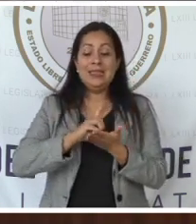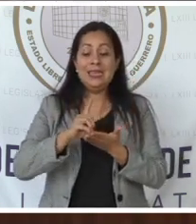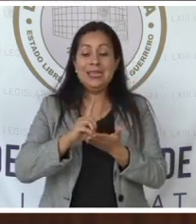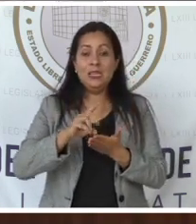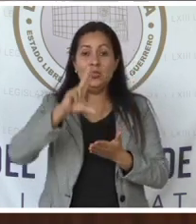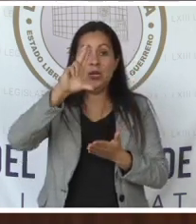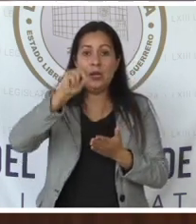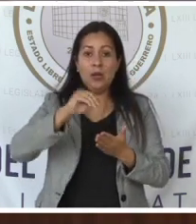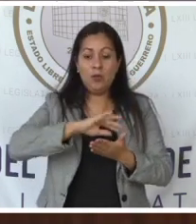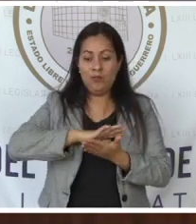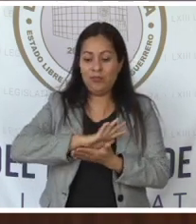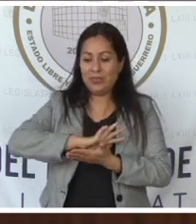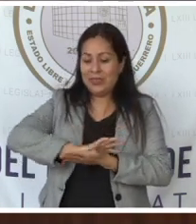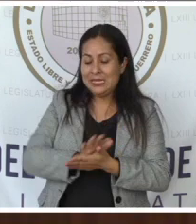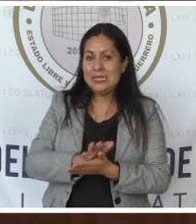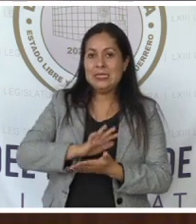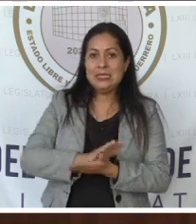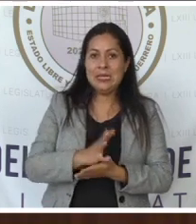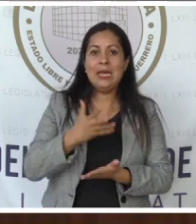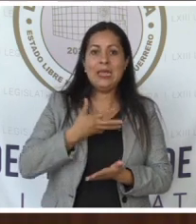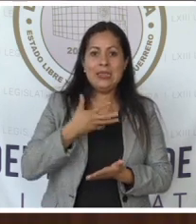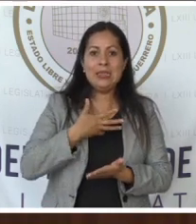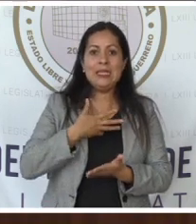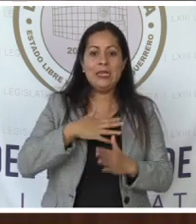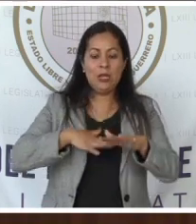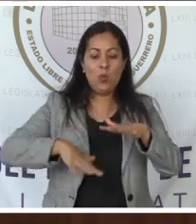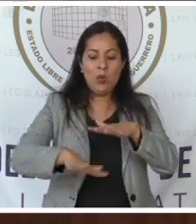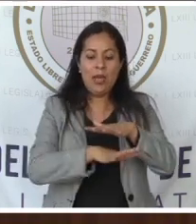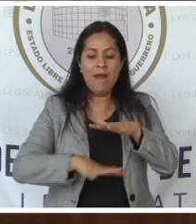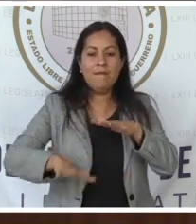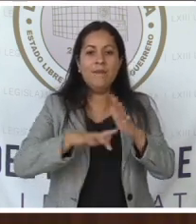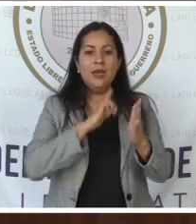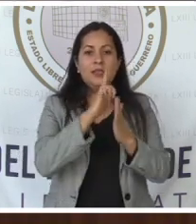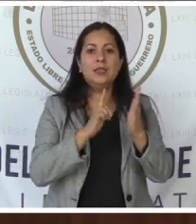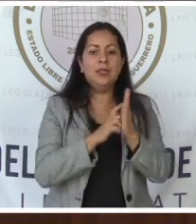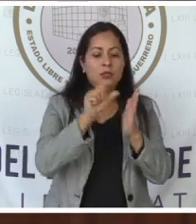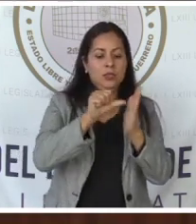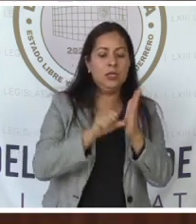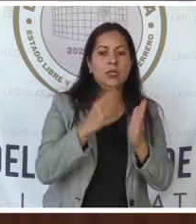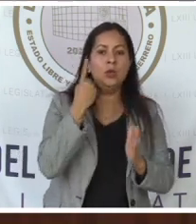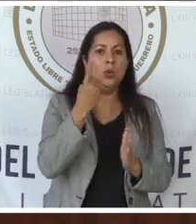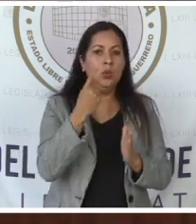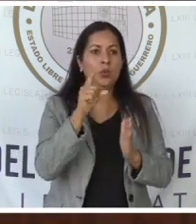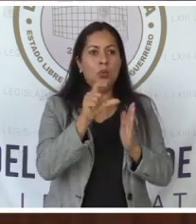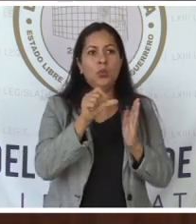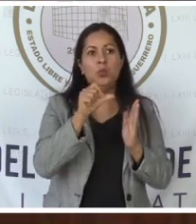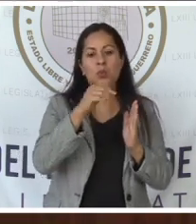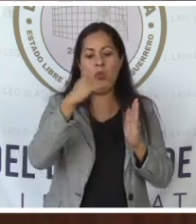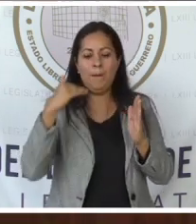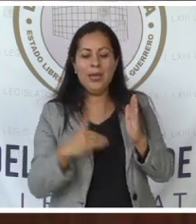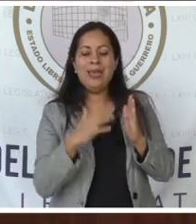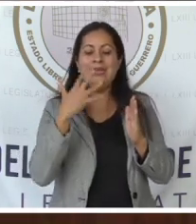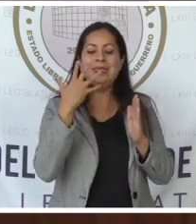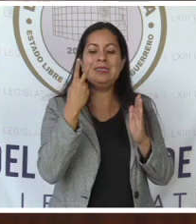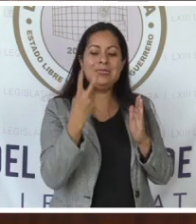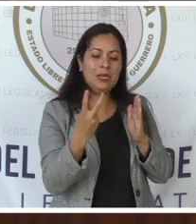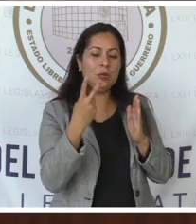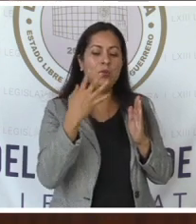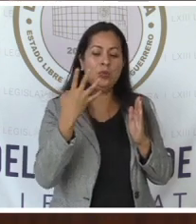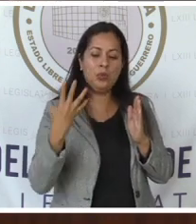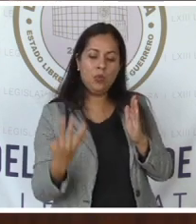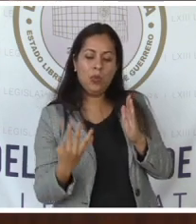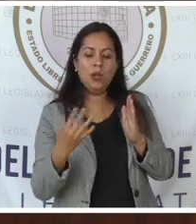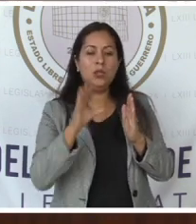la no discriminación tiene una base legal en los artículos 1, párrafo 5, 2 y 4 de